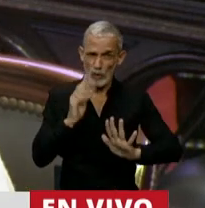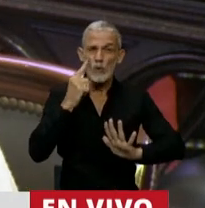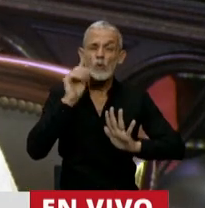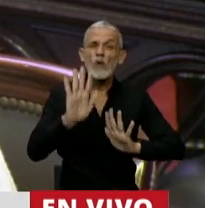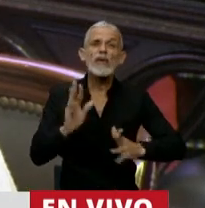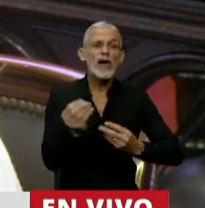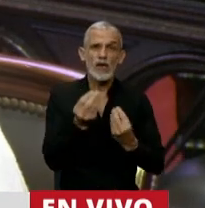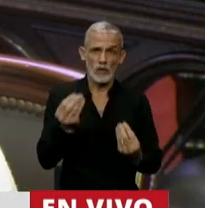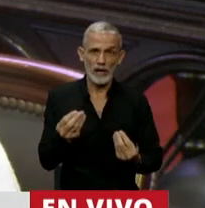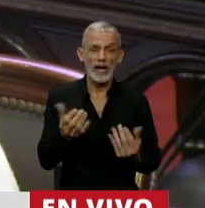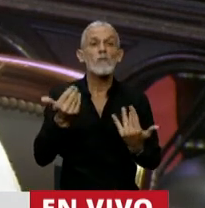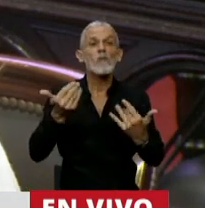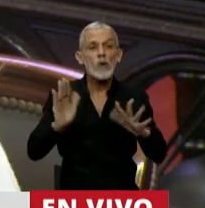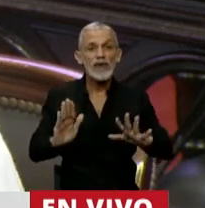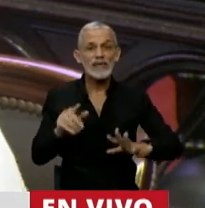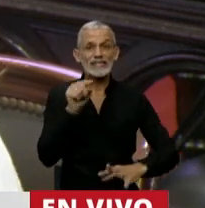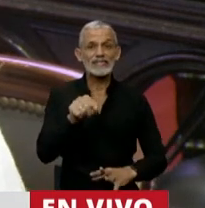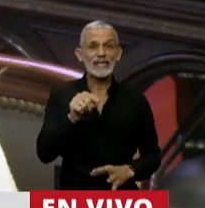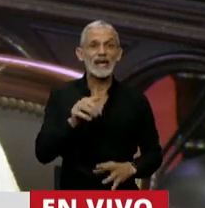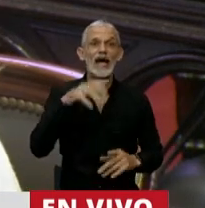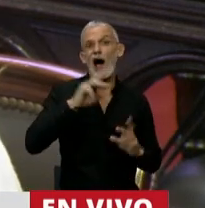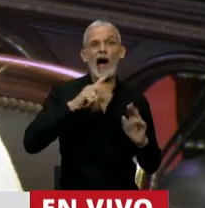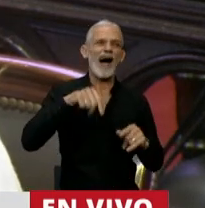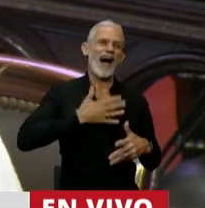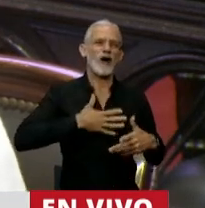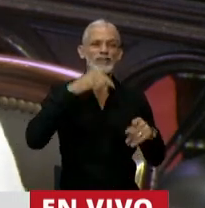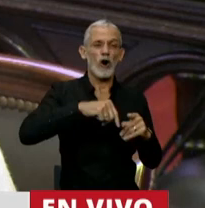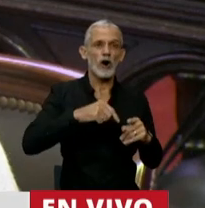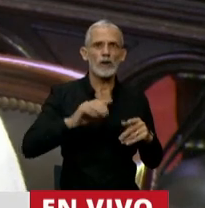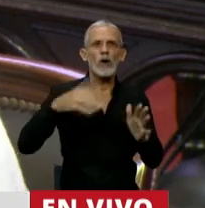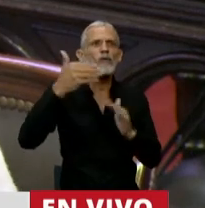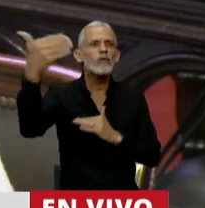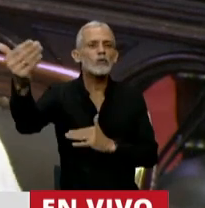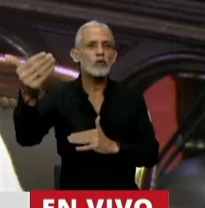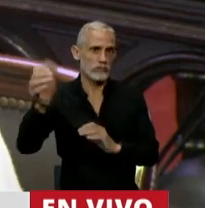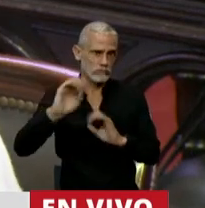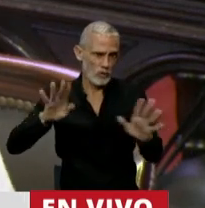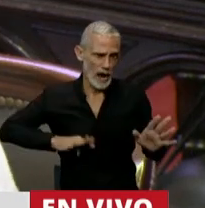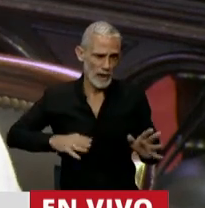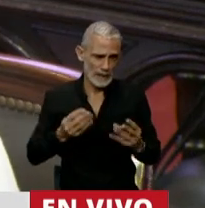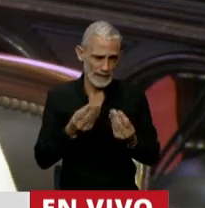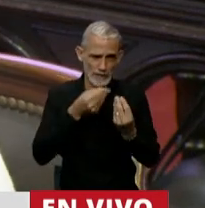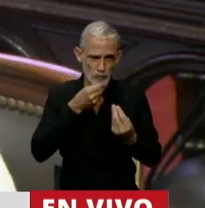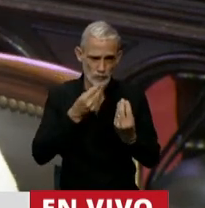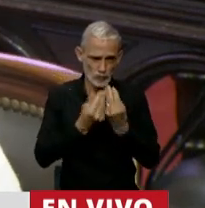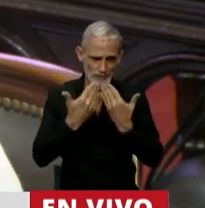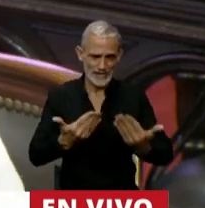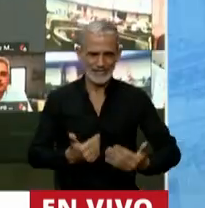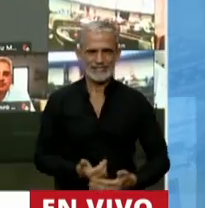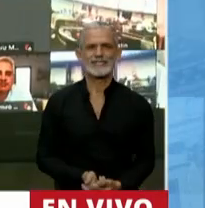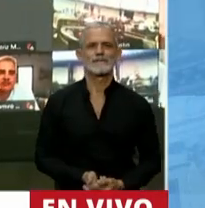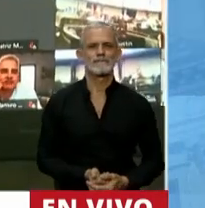presidenta, que puede ser pan para hoy, pero hambre para mañana. Nada más, señora presidenta.